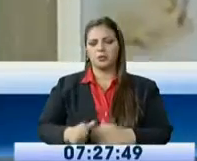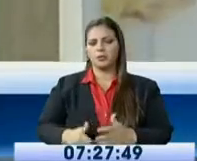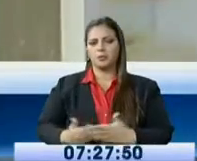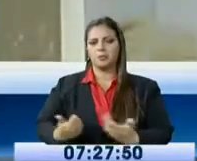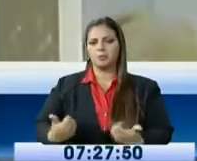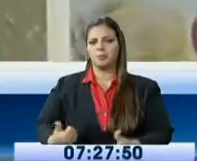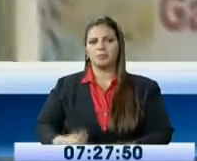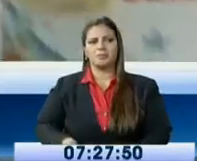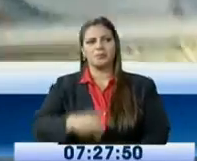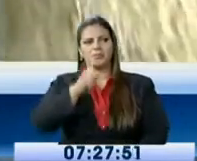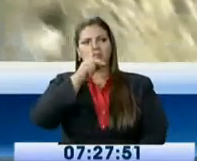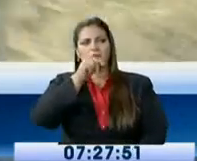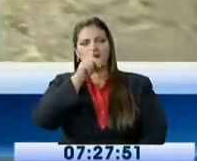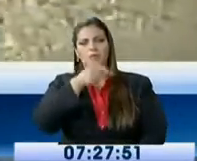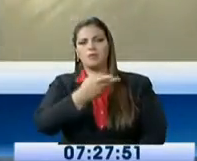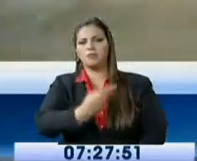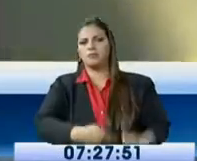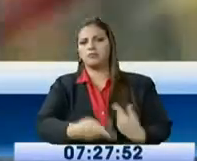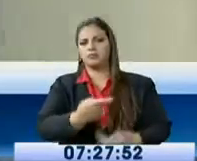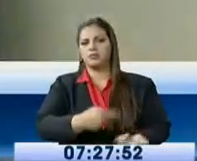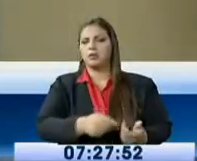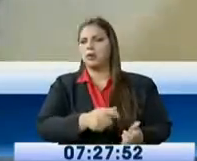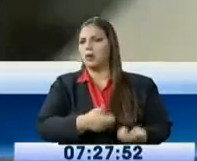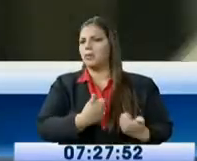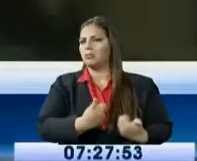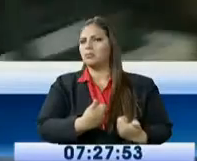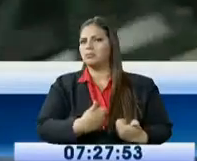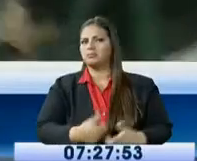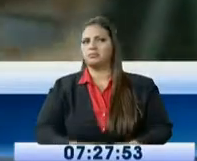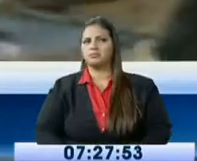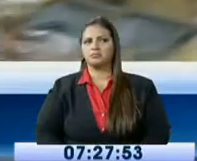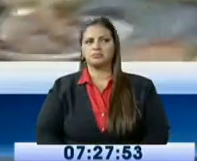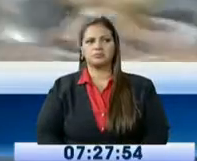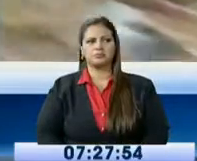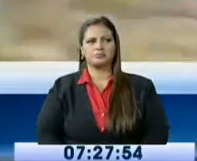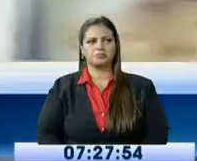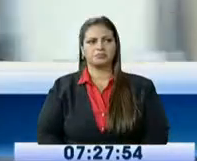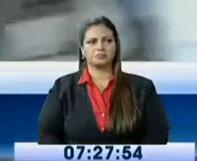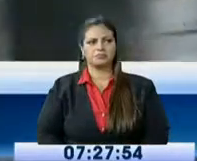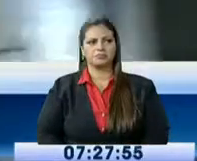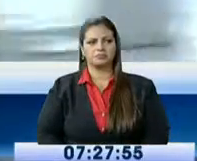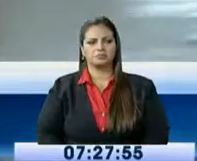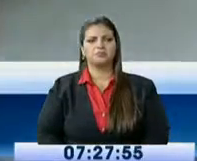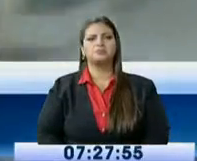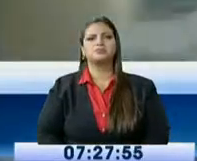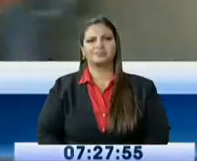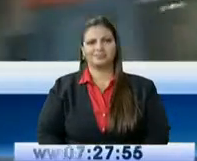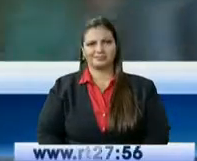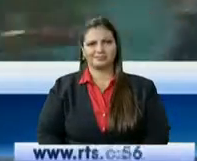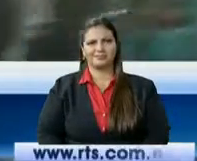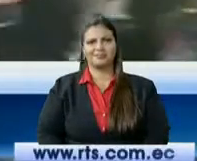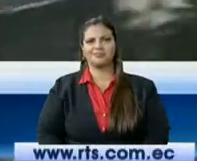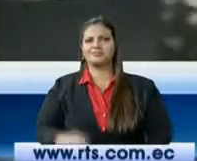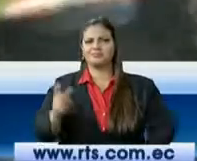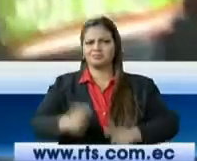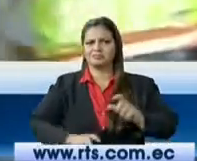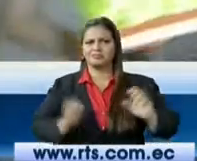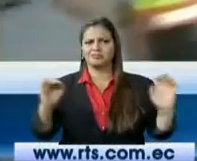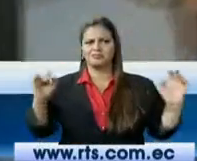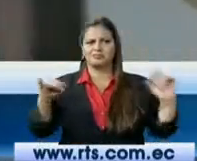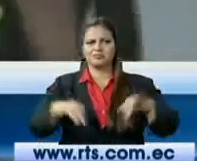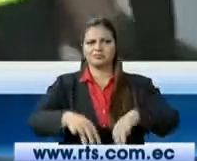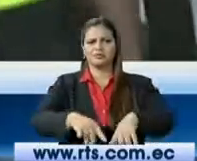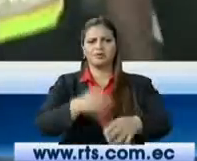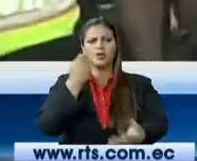muchas gracias. Las personas andan buscando ya los ingredientes para preparar la cena por Navidad y fin de año. Y